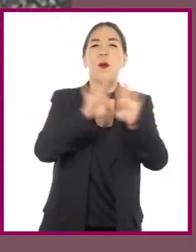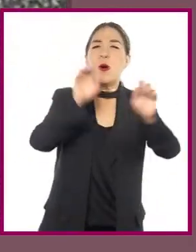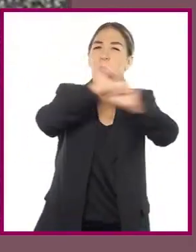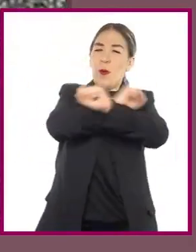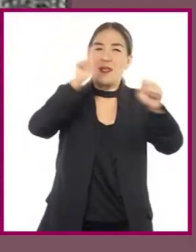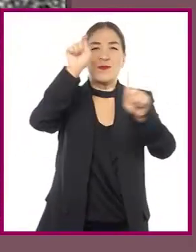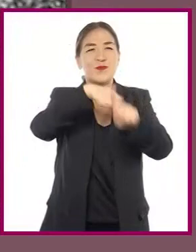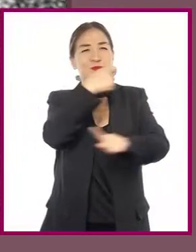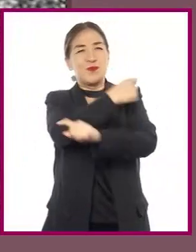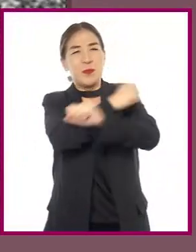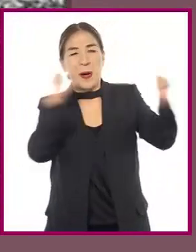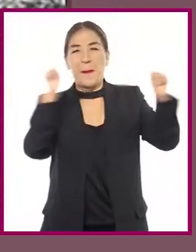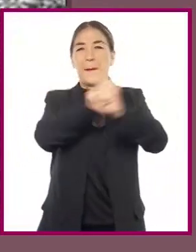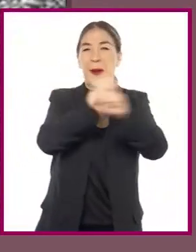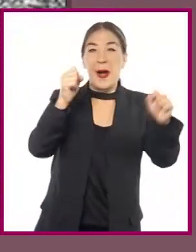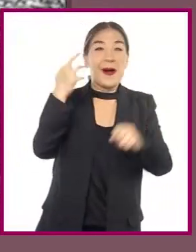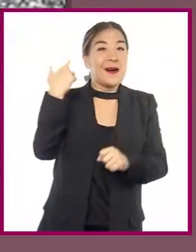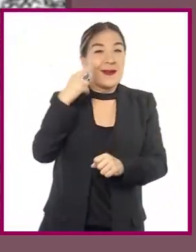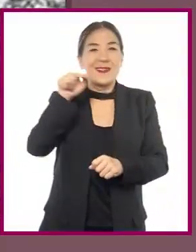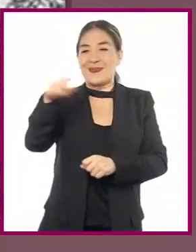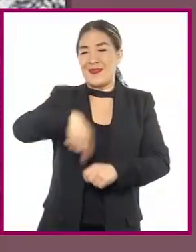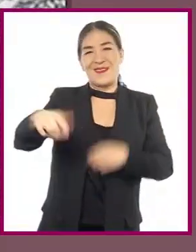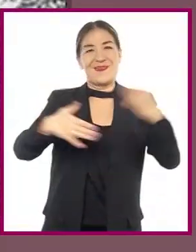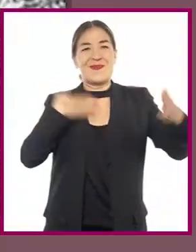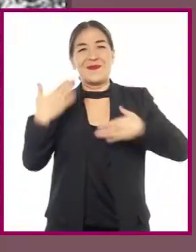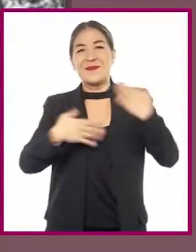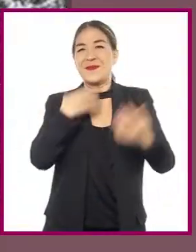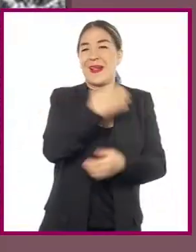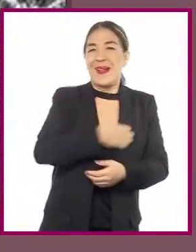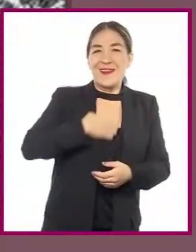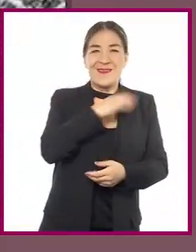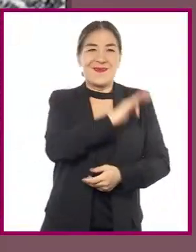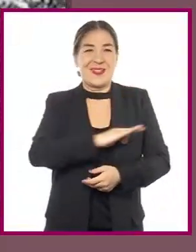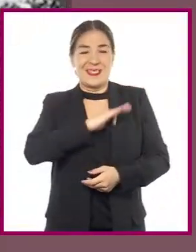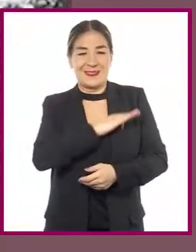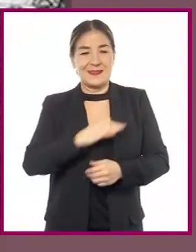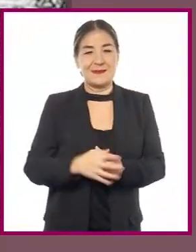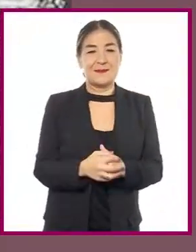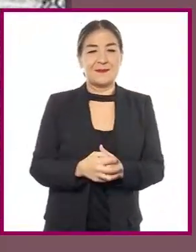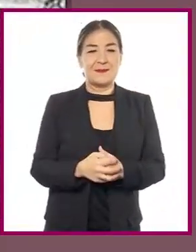se desborda al muelle y el ambiente es un bullicio generalizado.